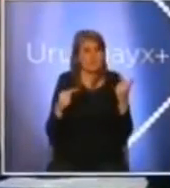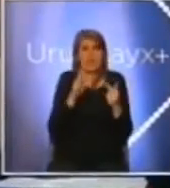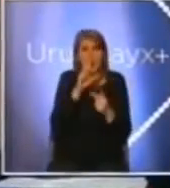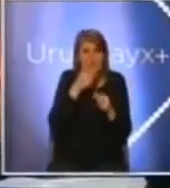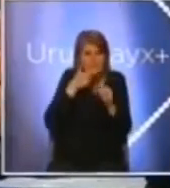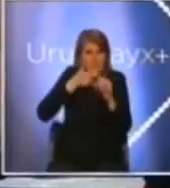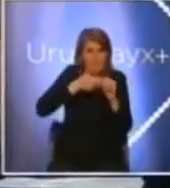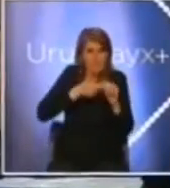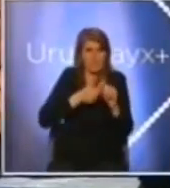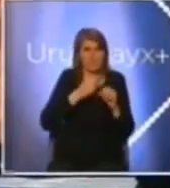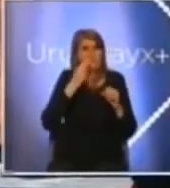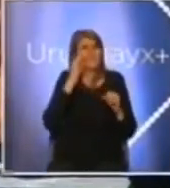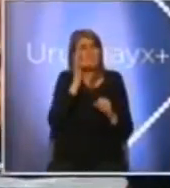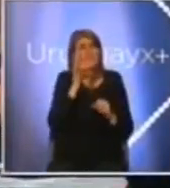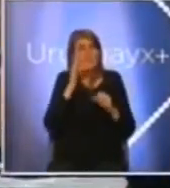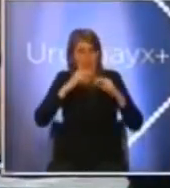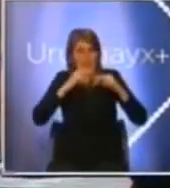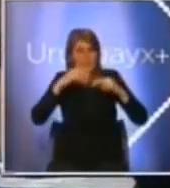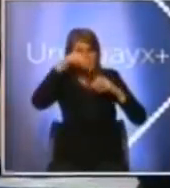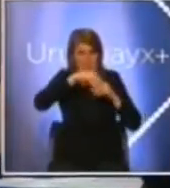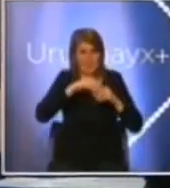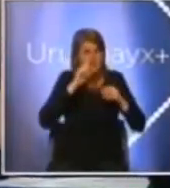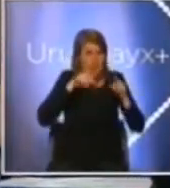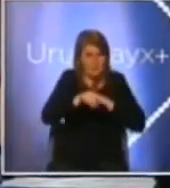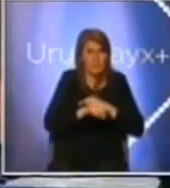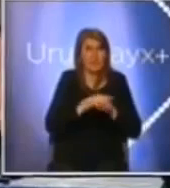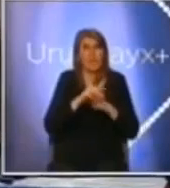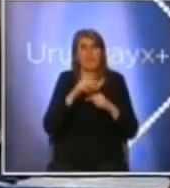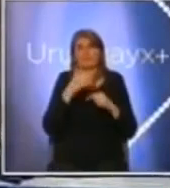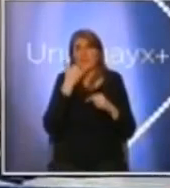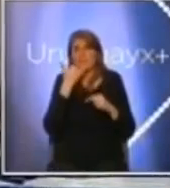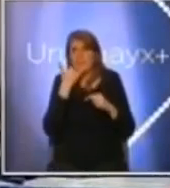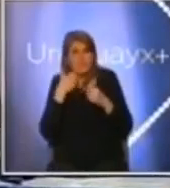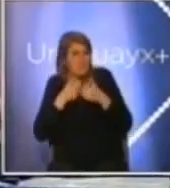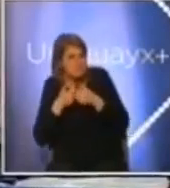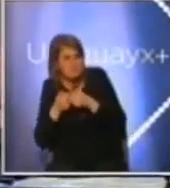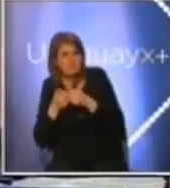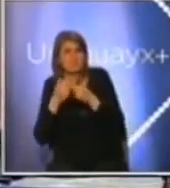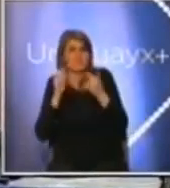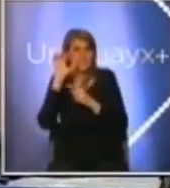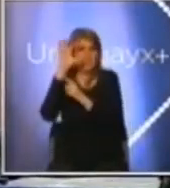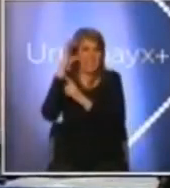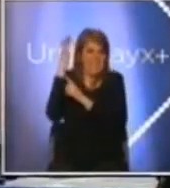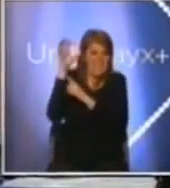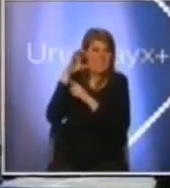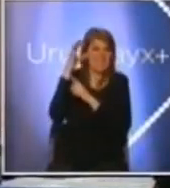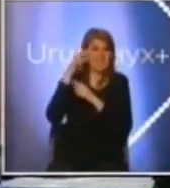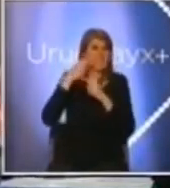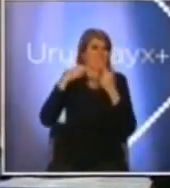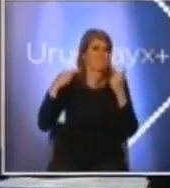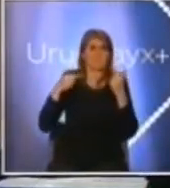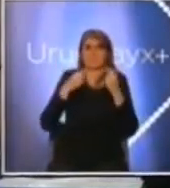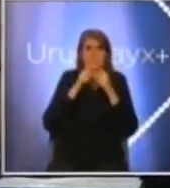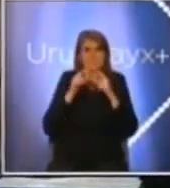la fibra óptica, tecnología DSL, telefonía móvil, satélites de comunicación, sistema operativo Unix,